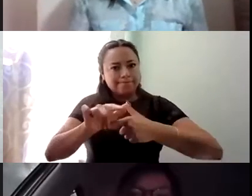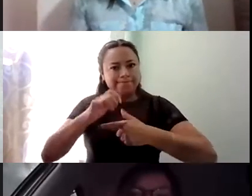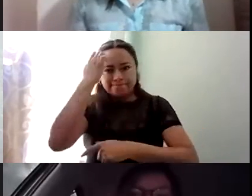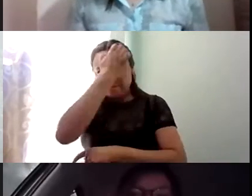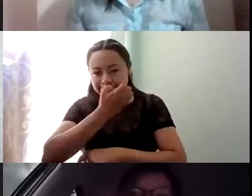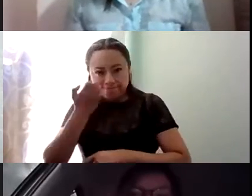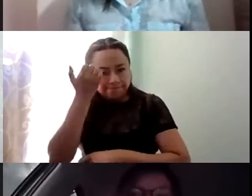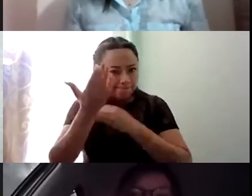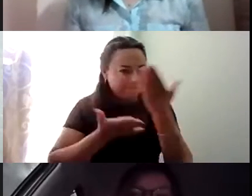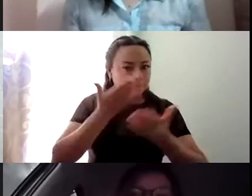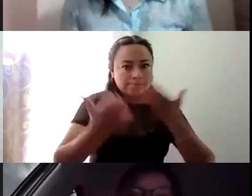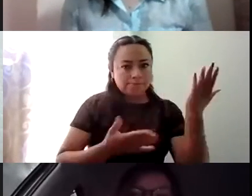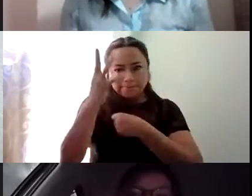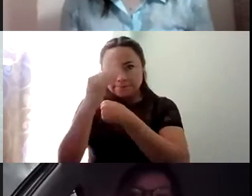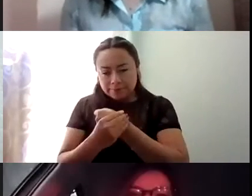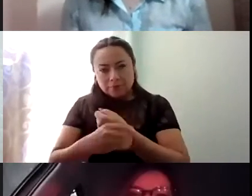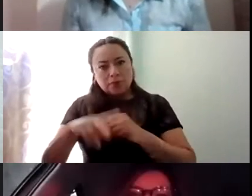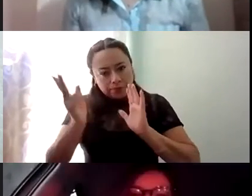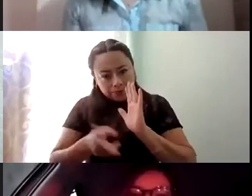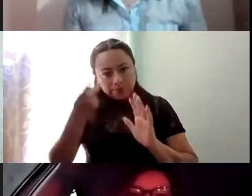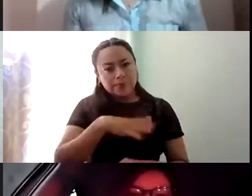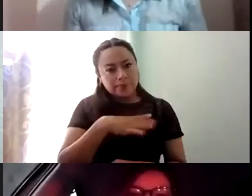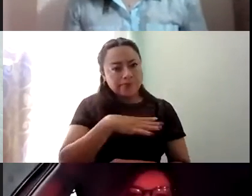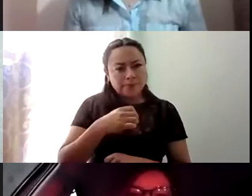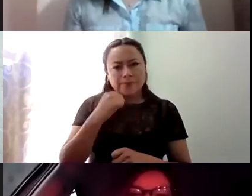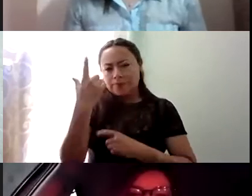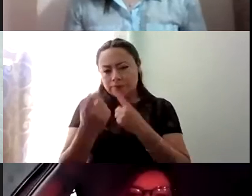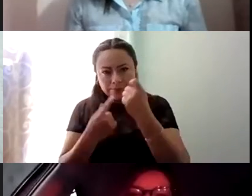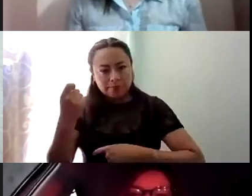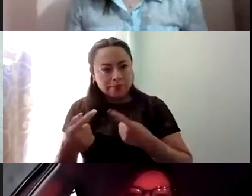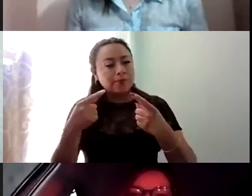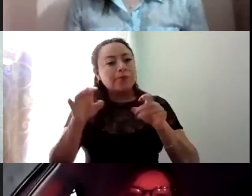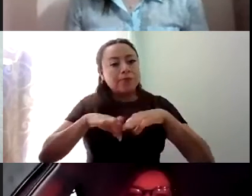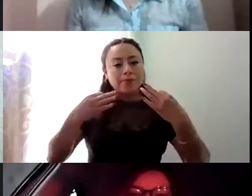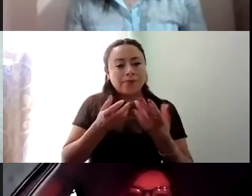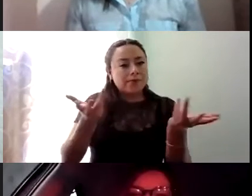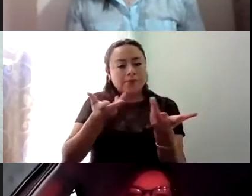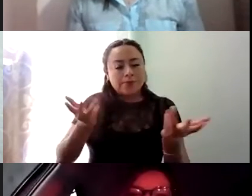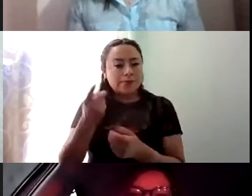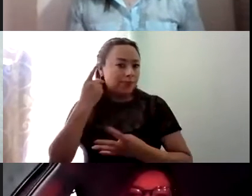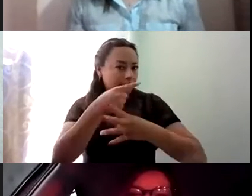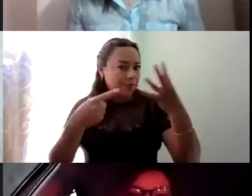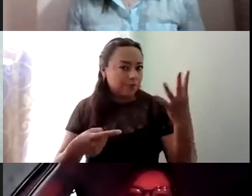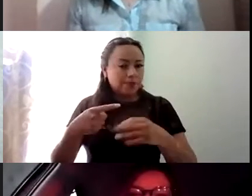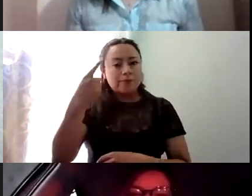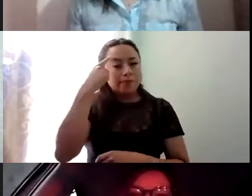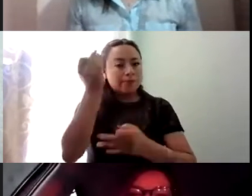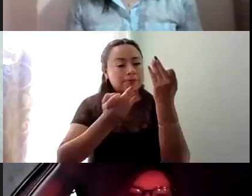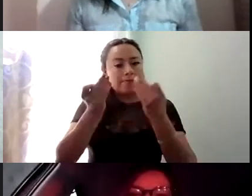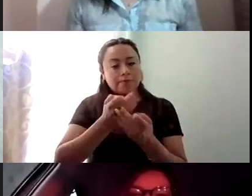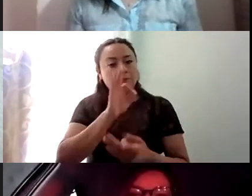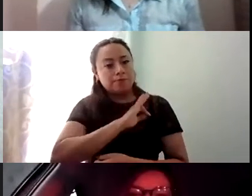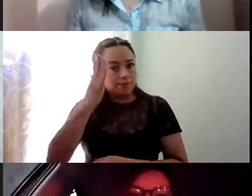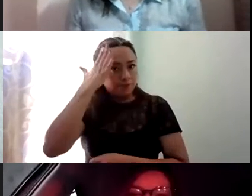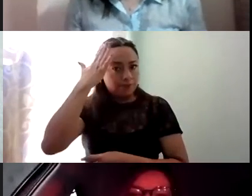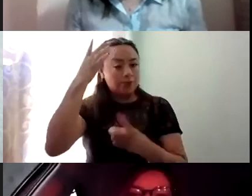poder permitir brindar algunas líneas de acción, políticas públicas que puedan ser encabezadas desde la Comisión de